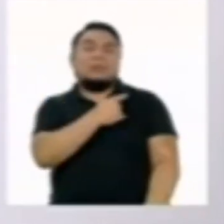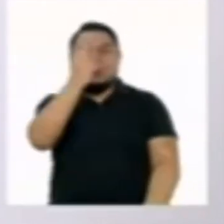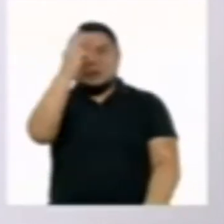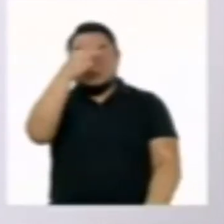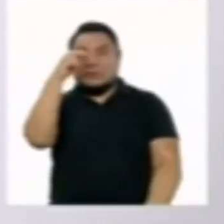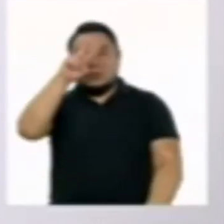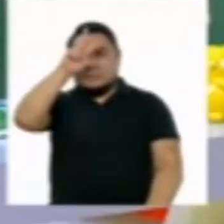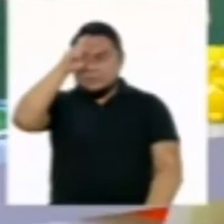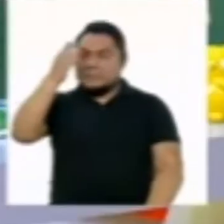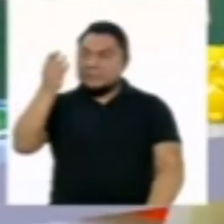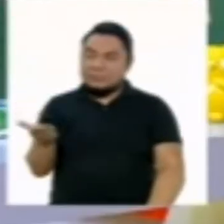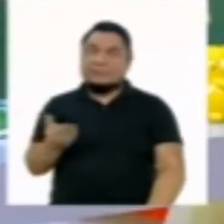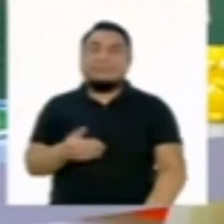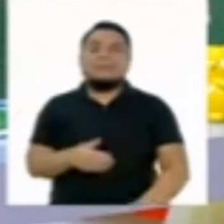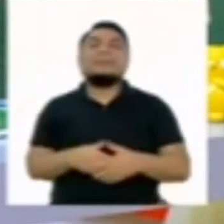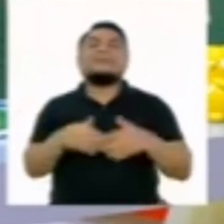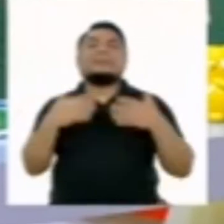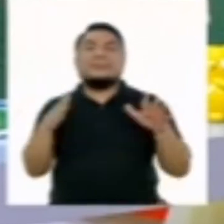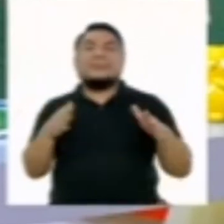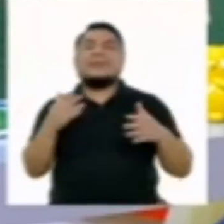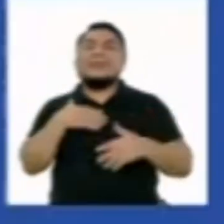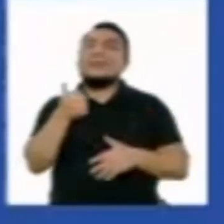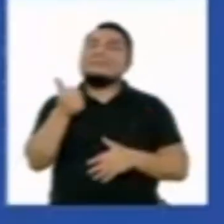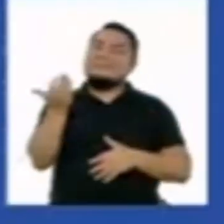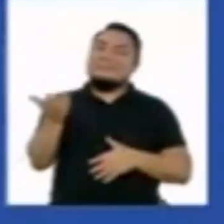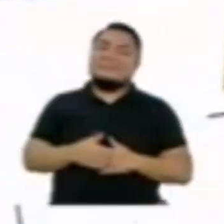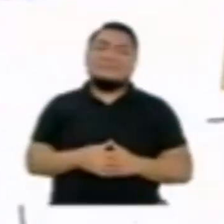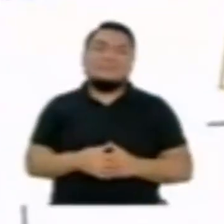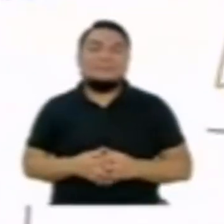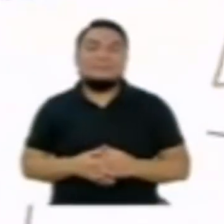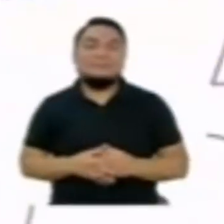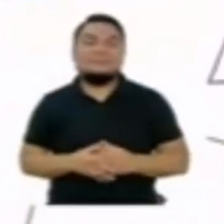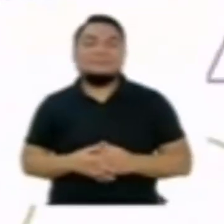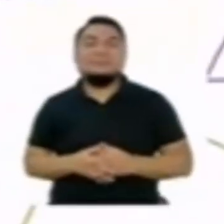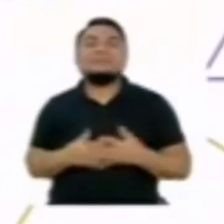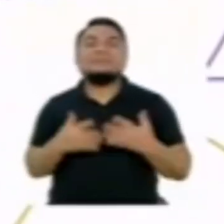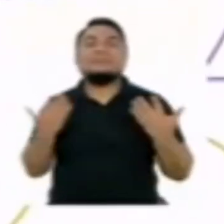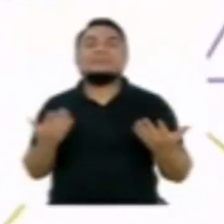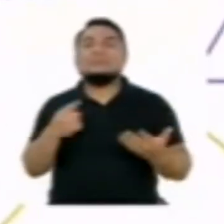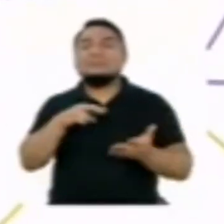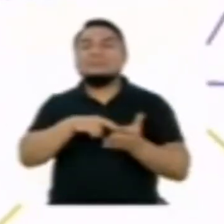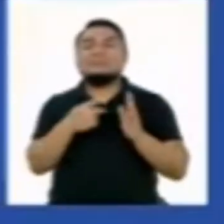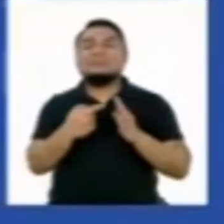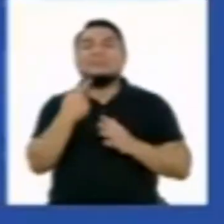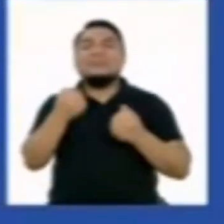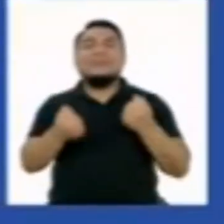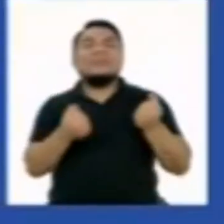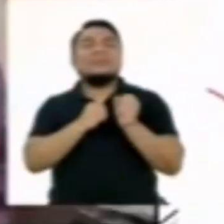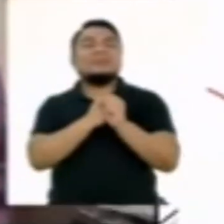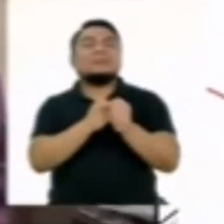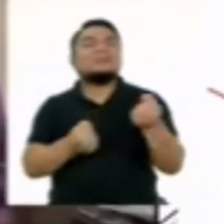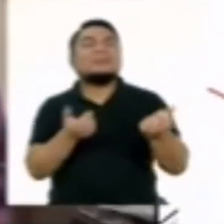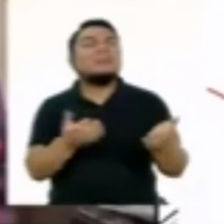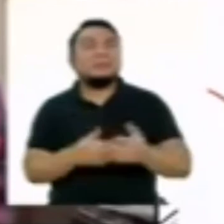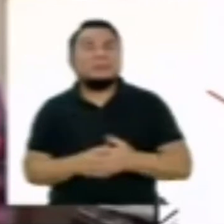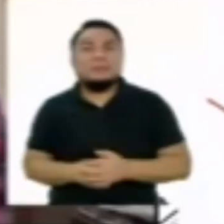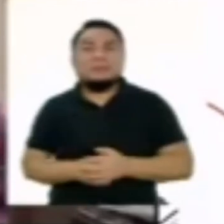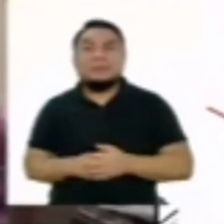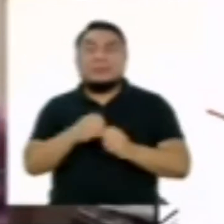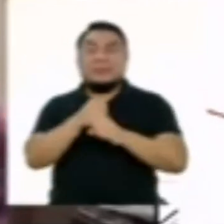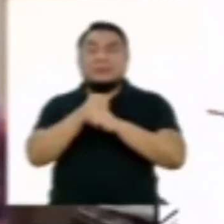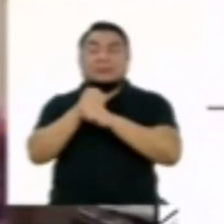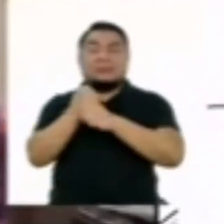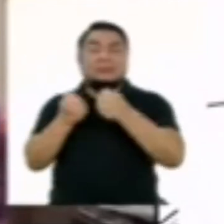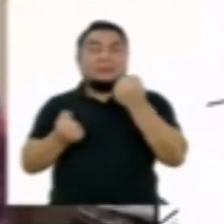Universidad Católica del Perú. Desde ya me cae bien. ¿Qué es el sistema de transportes? Bien, el sistema